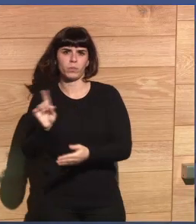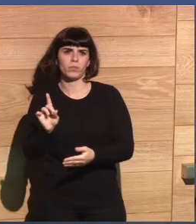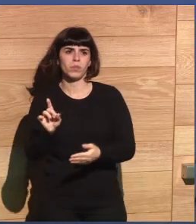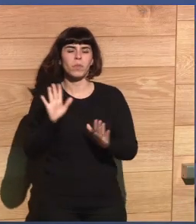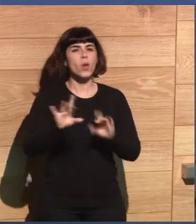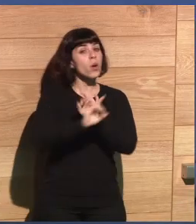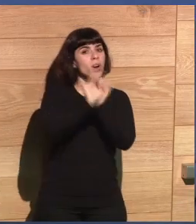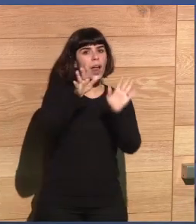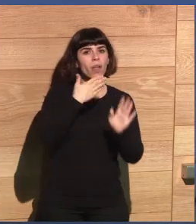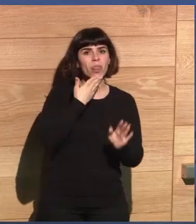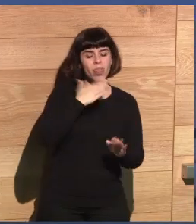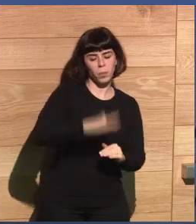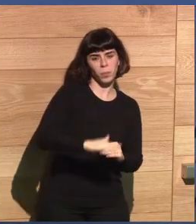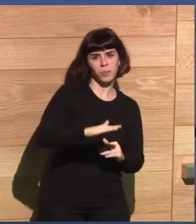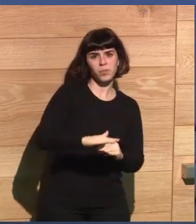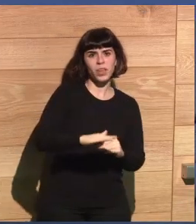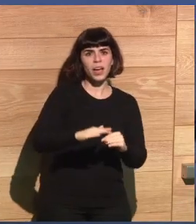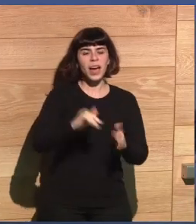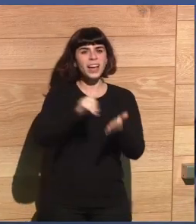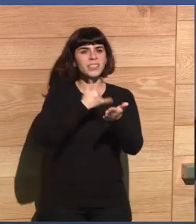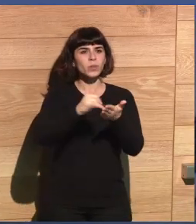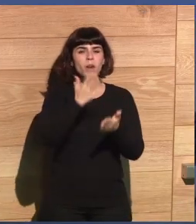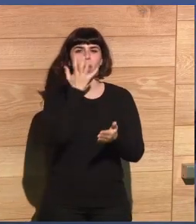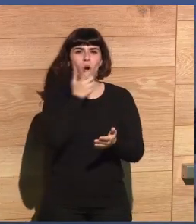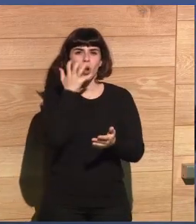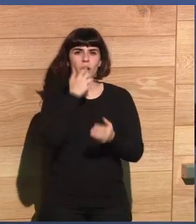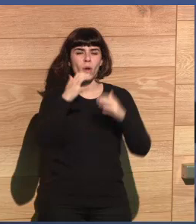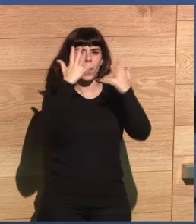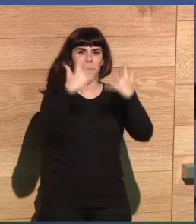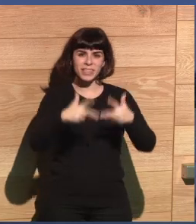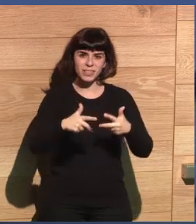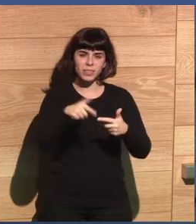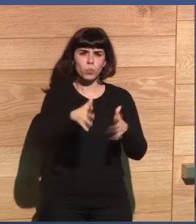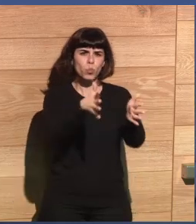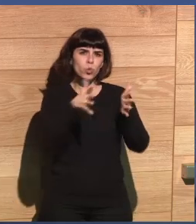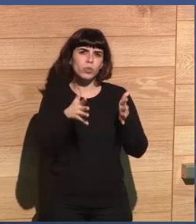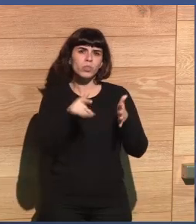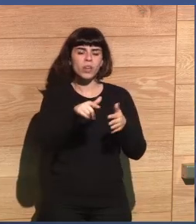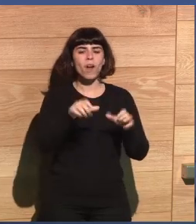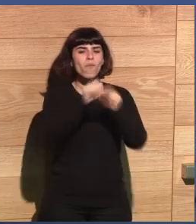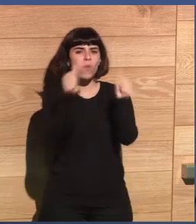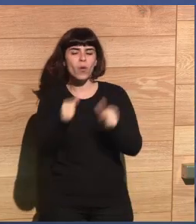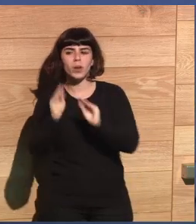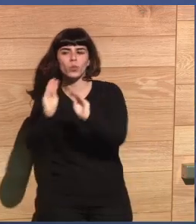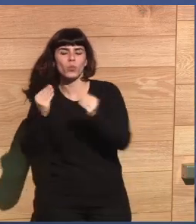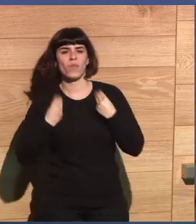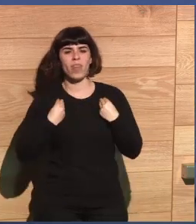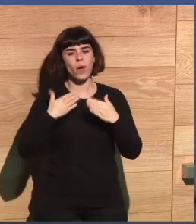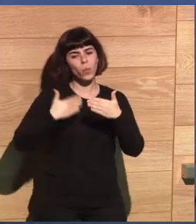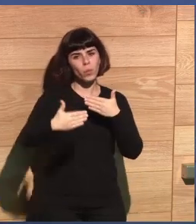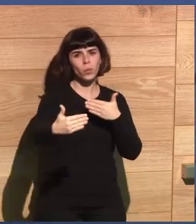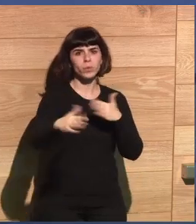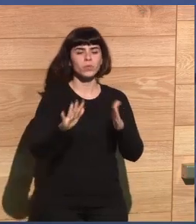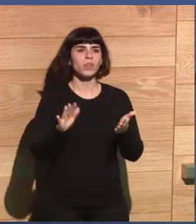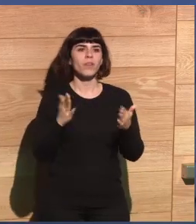desde que era muy pequeñita. Esa asignatura del colegio que a ella le encantaba, las mates, iba a ser su modo de vida. Así que cuando